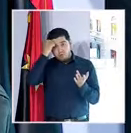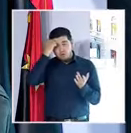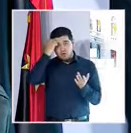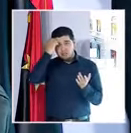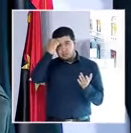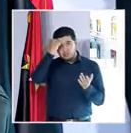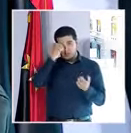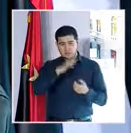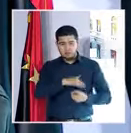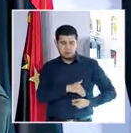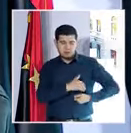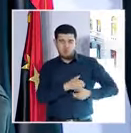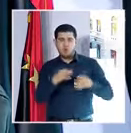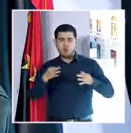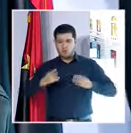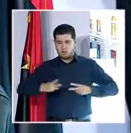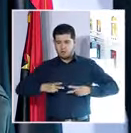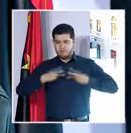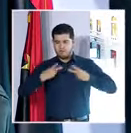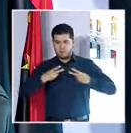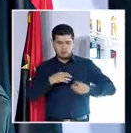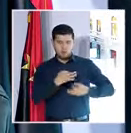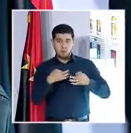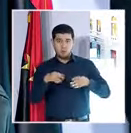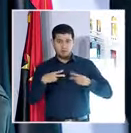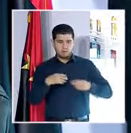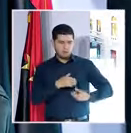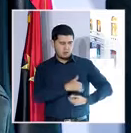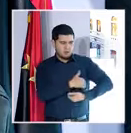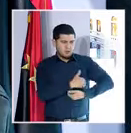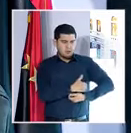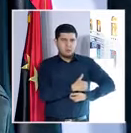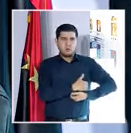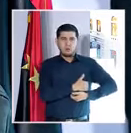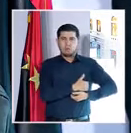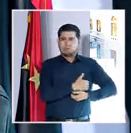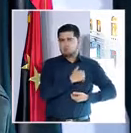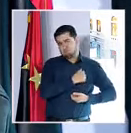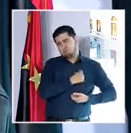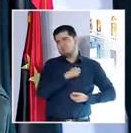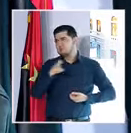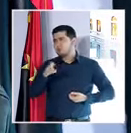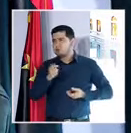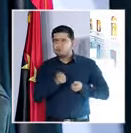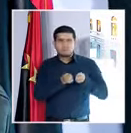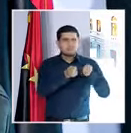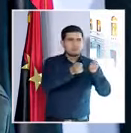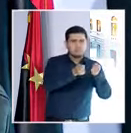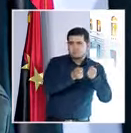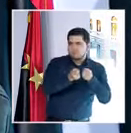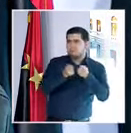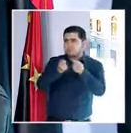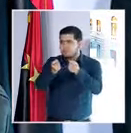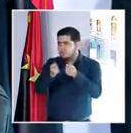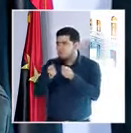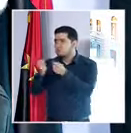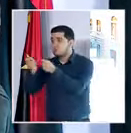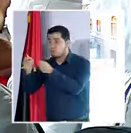brazo acudiendo a diferentes sitios a solicitar una oportunidad para poder